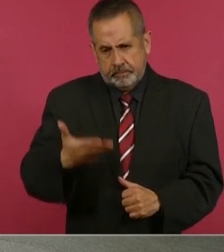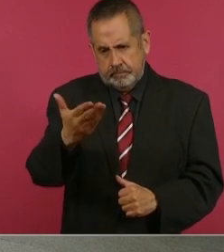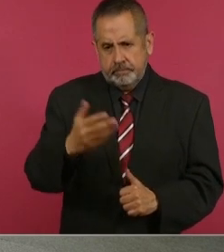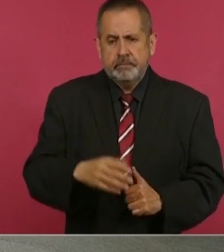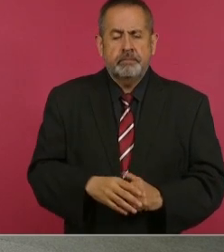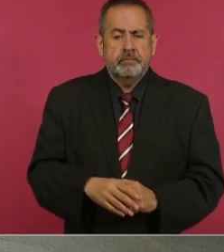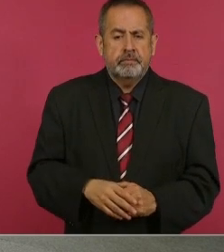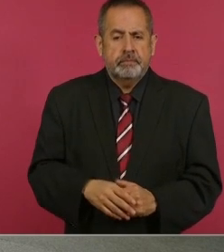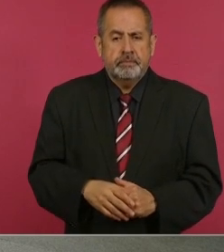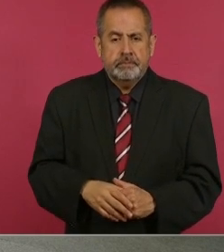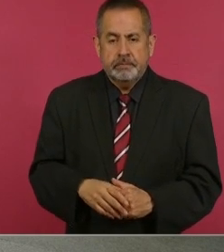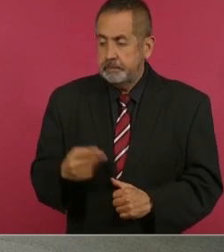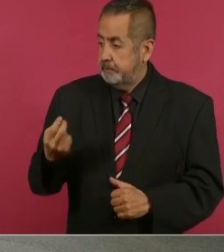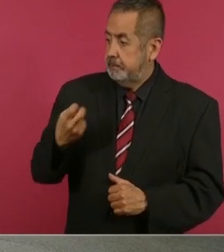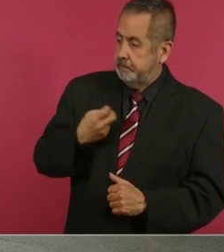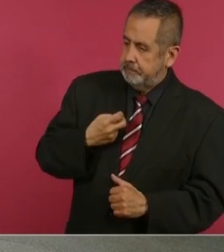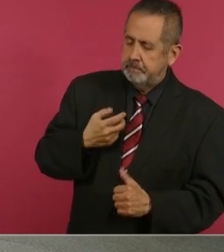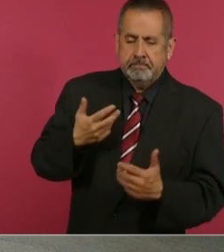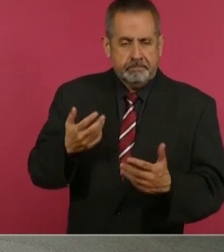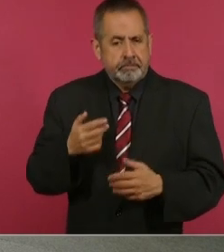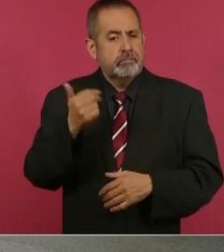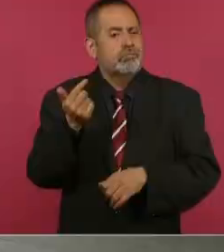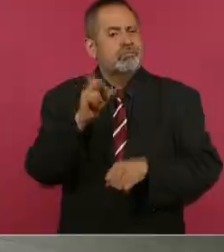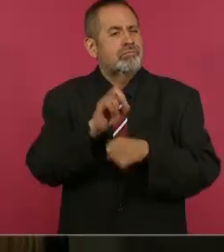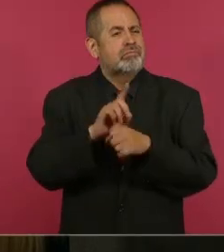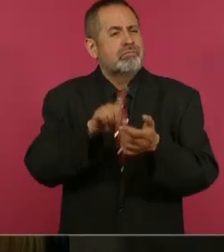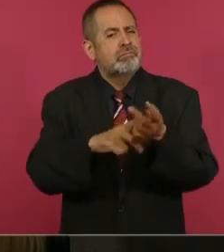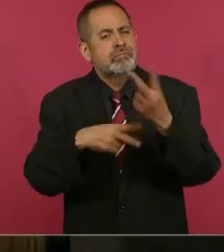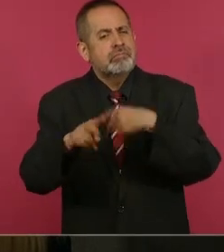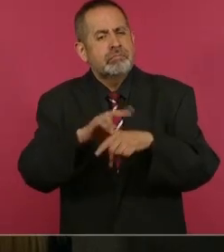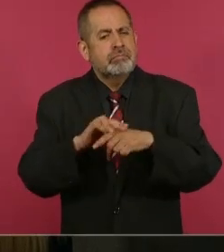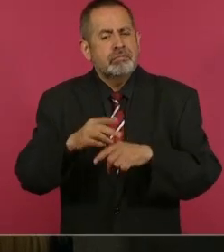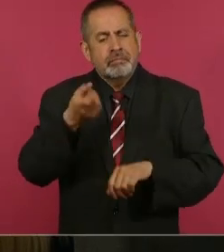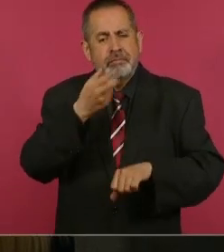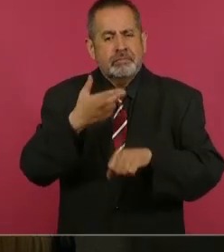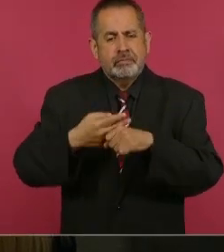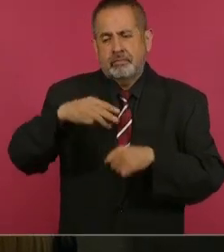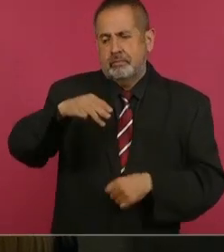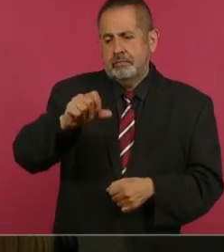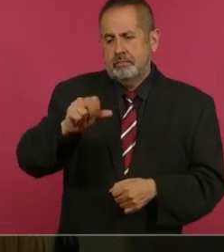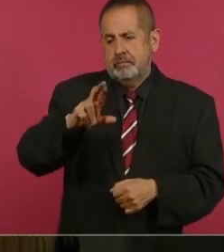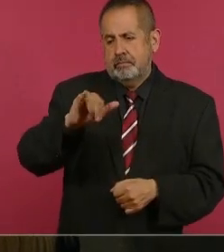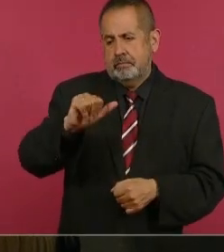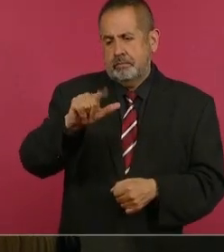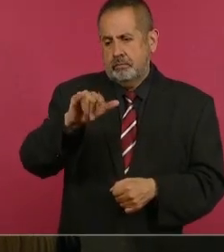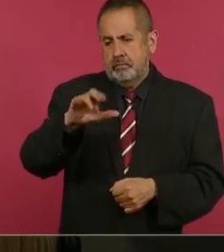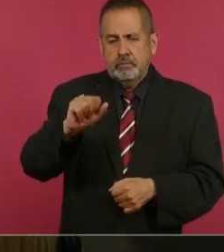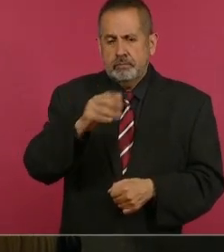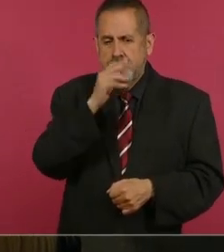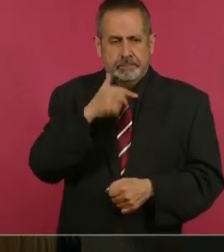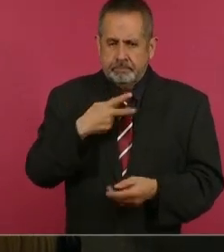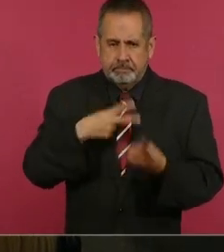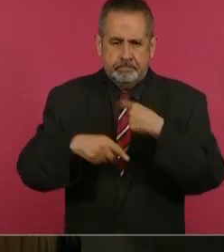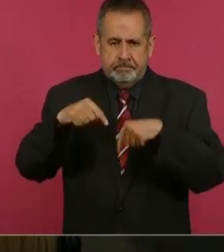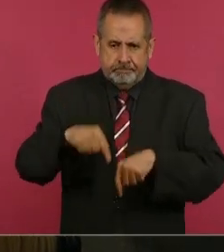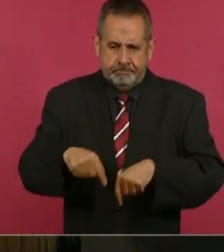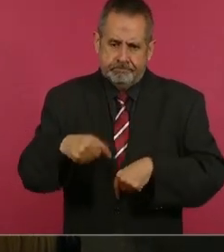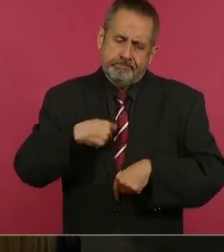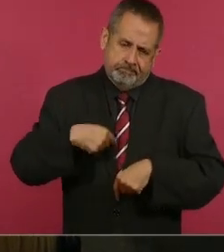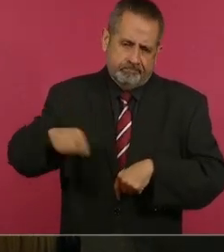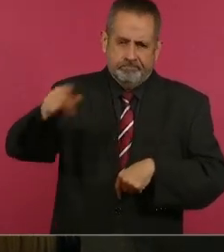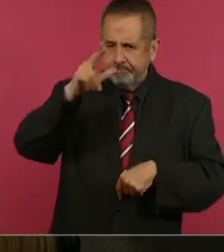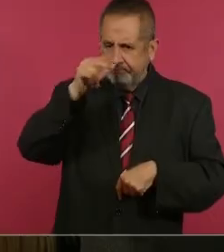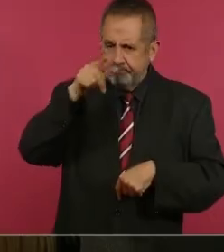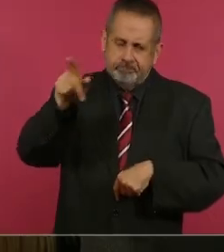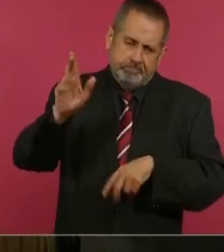por alusión, el otro día que estuvo aquí la secretaria María Luisa Albores, pues yo no pude estar, tenía que estar de regreso en Hermosillo